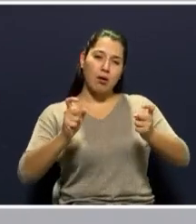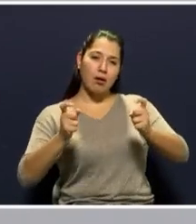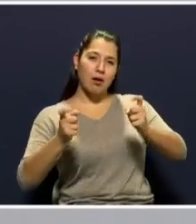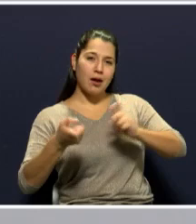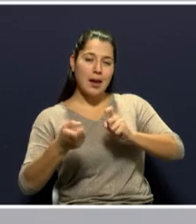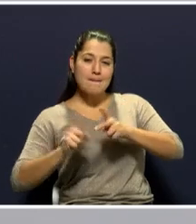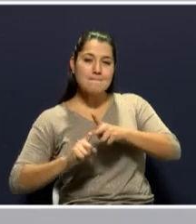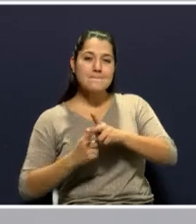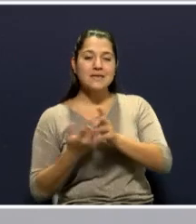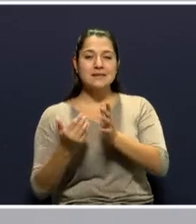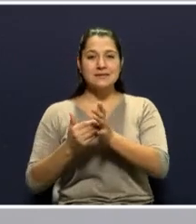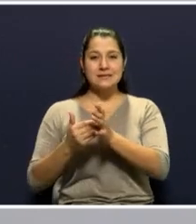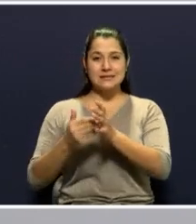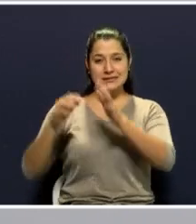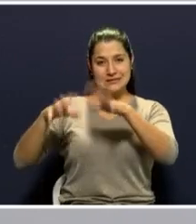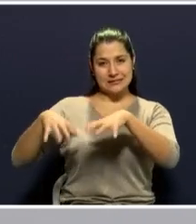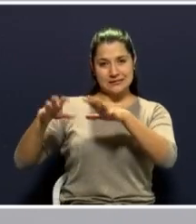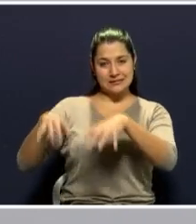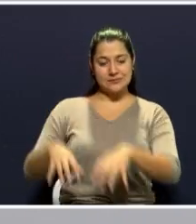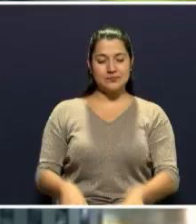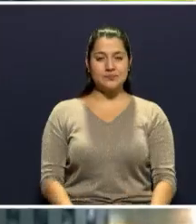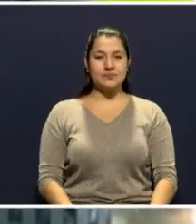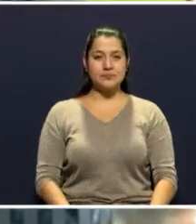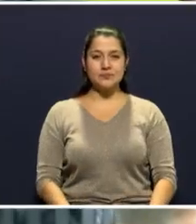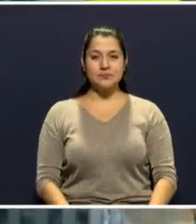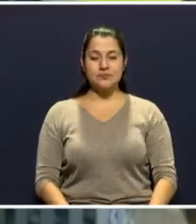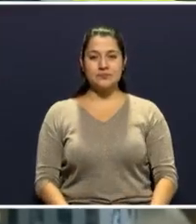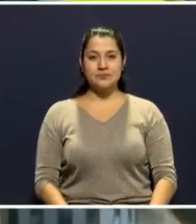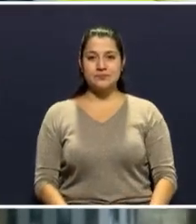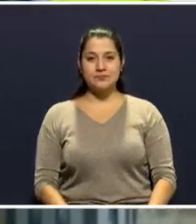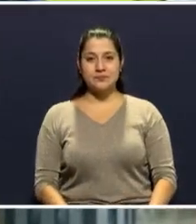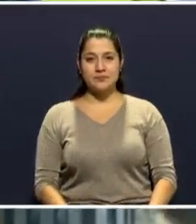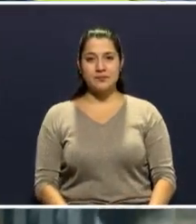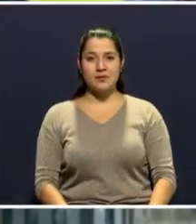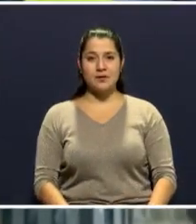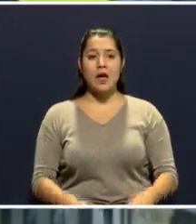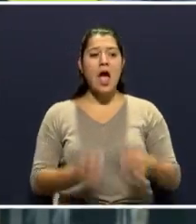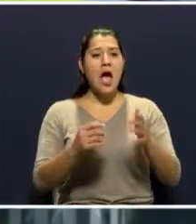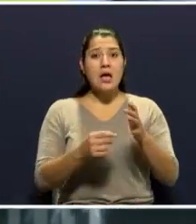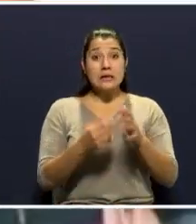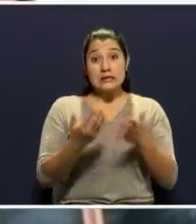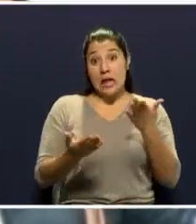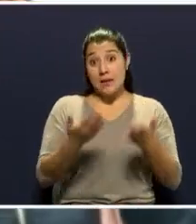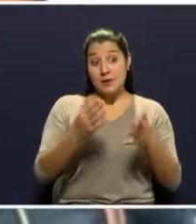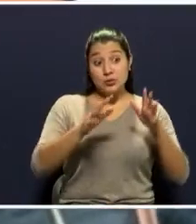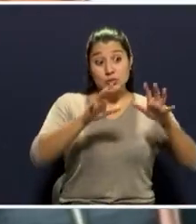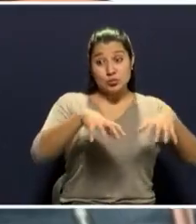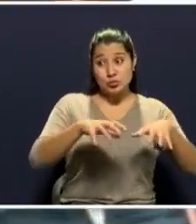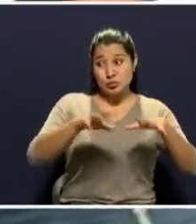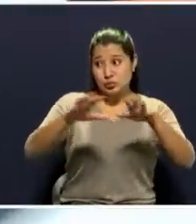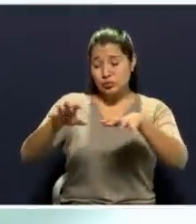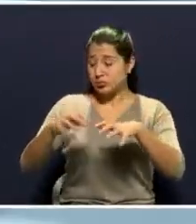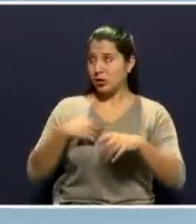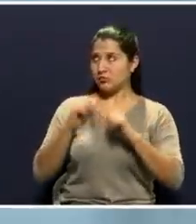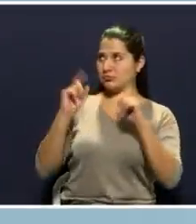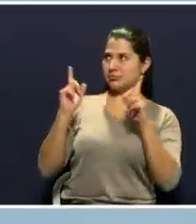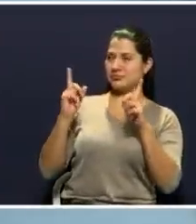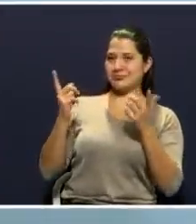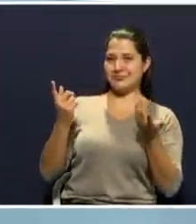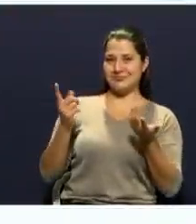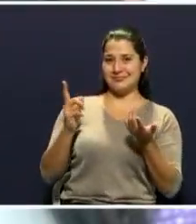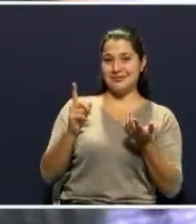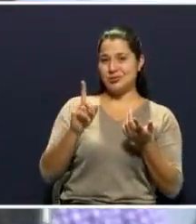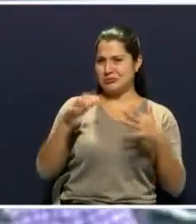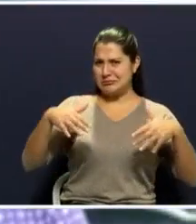transición entre estaciones. Si estas lluvias repentinas lo tomaron por sorpresa, pues es hora